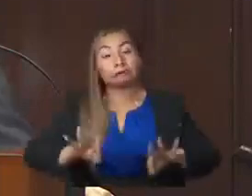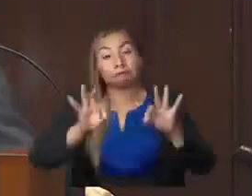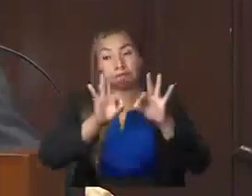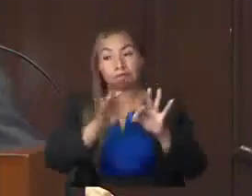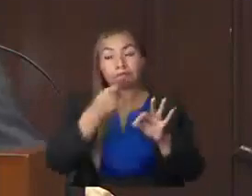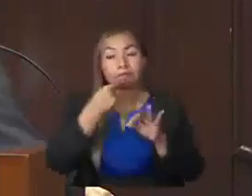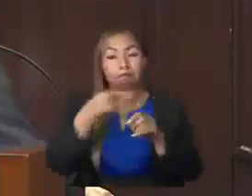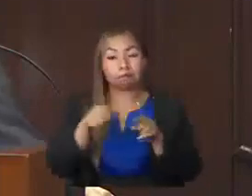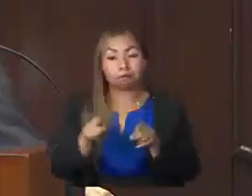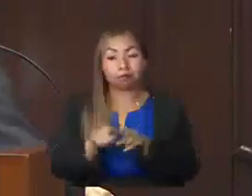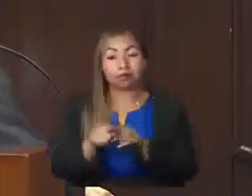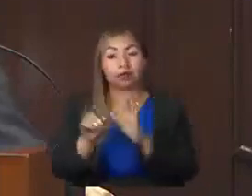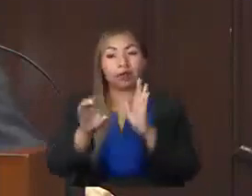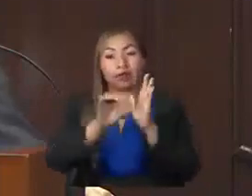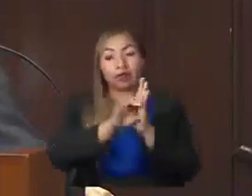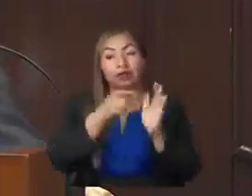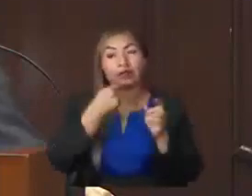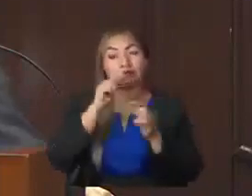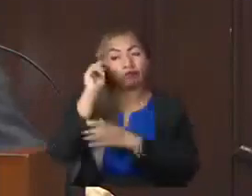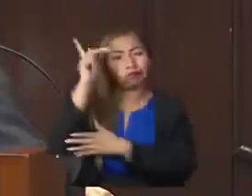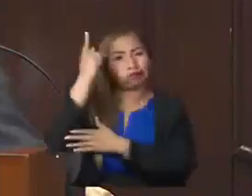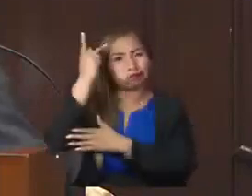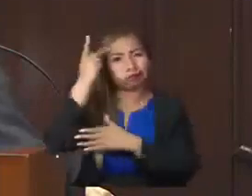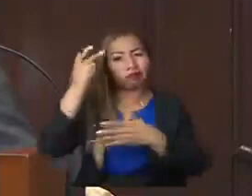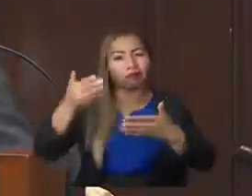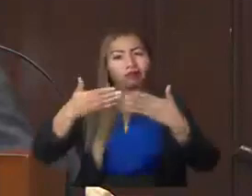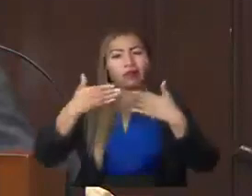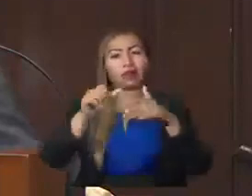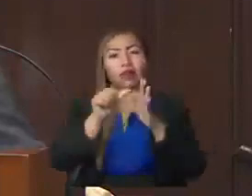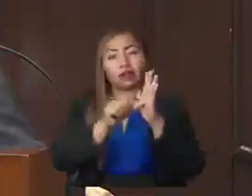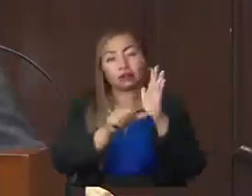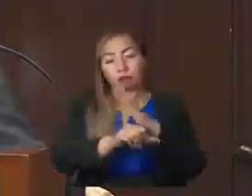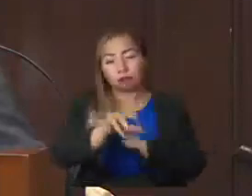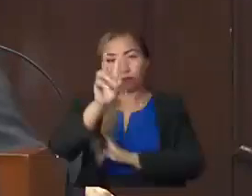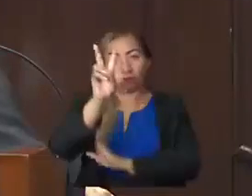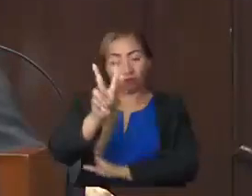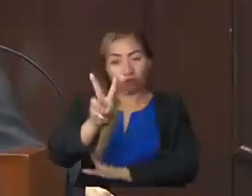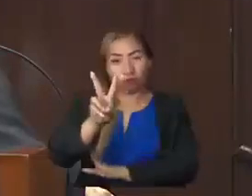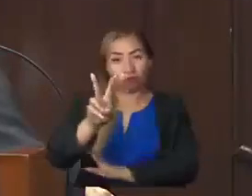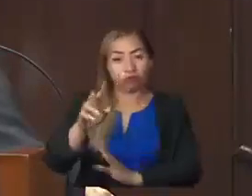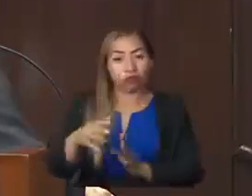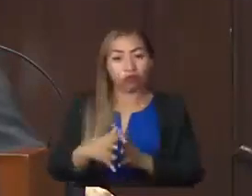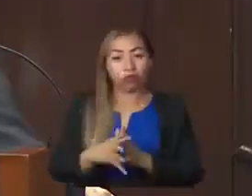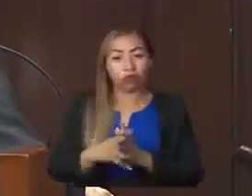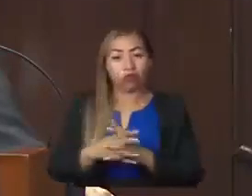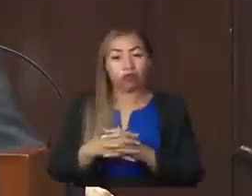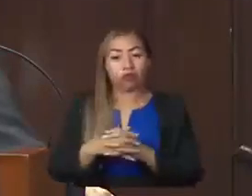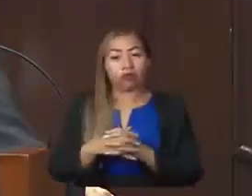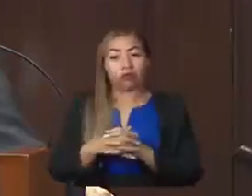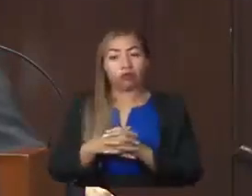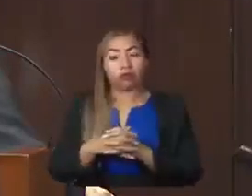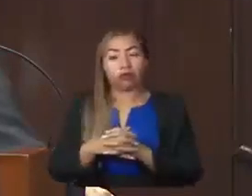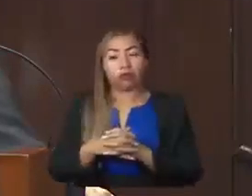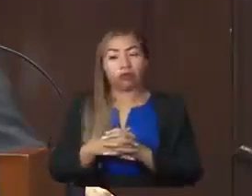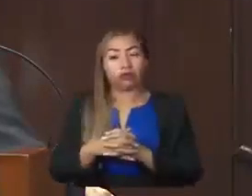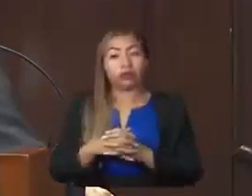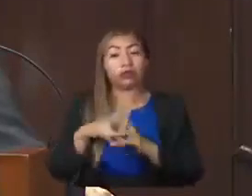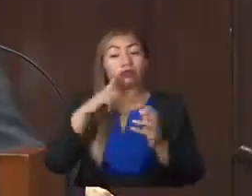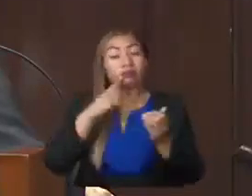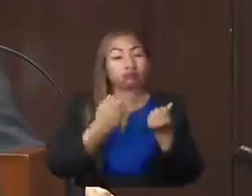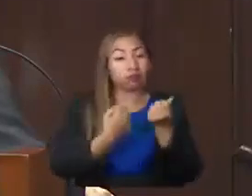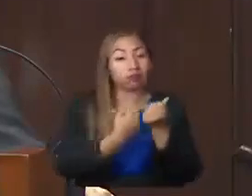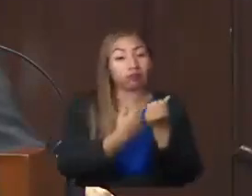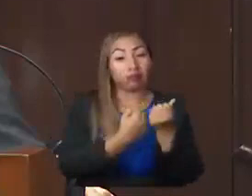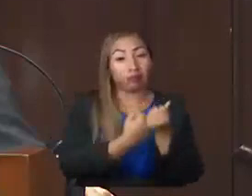la Constitución Política de Panamá en el artículo 2, la armoniosa colaboración entre